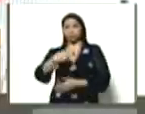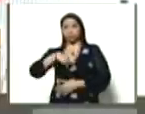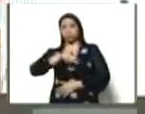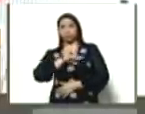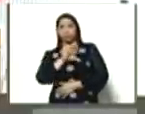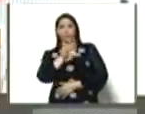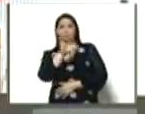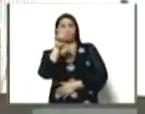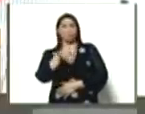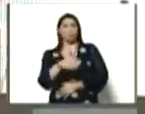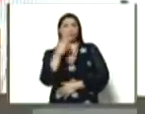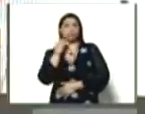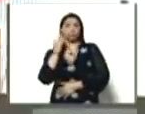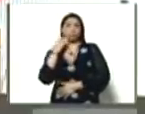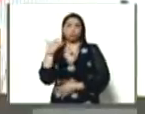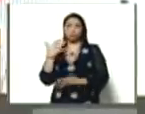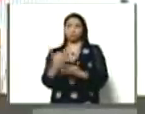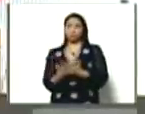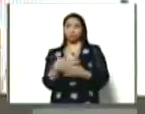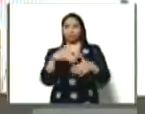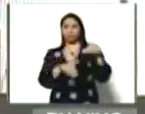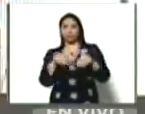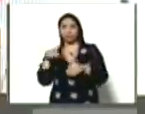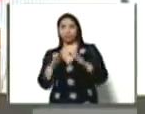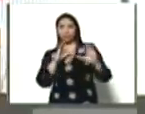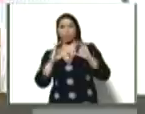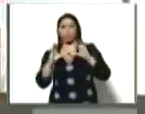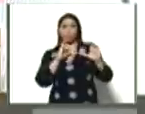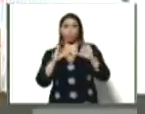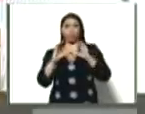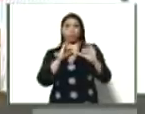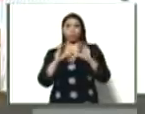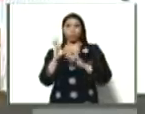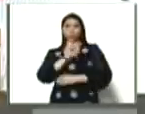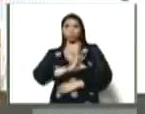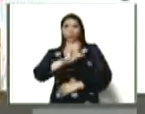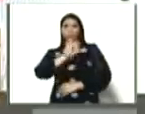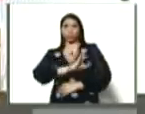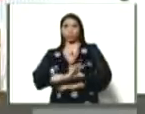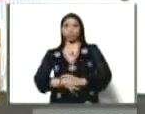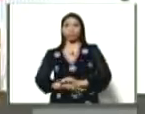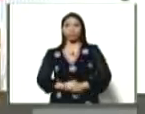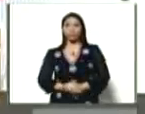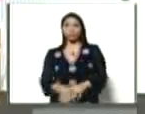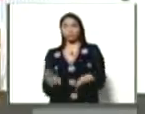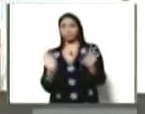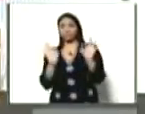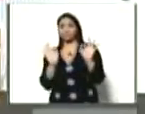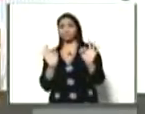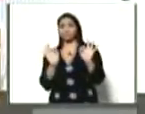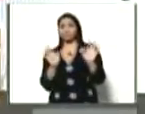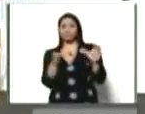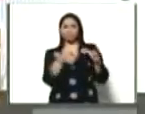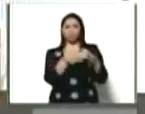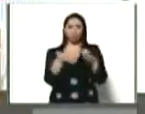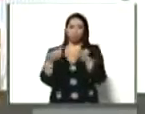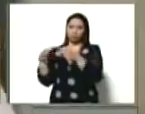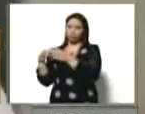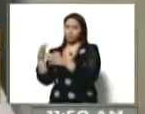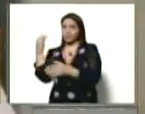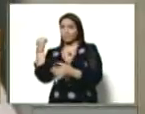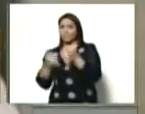expertos electorales, comunicadores, medios de comunicación social y especialmente a las organizaciones con